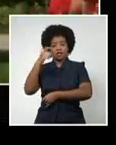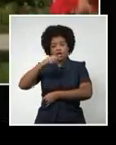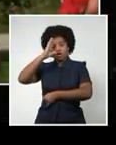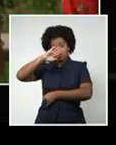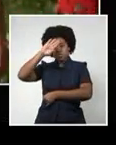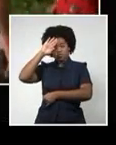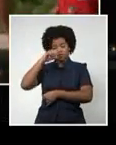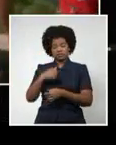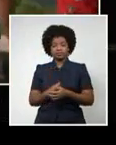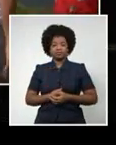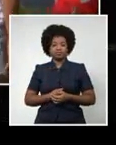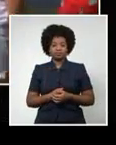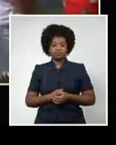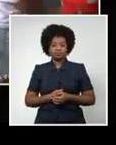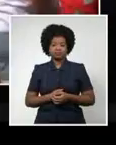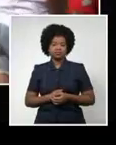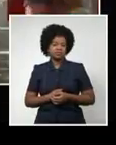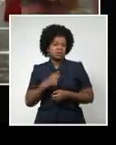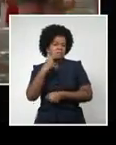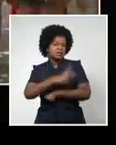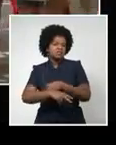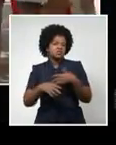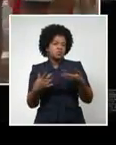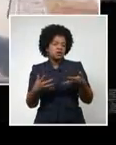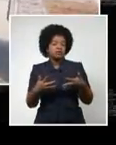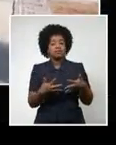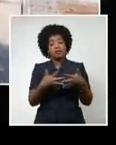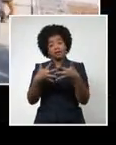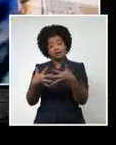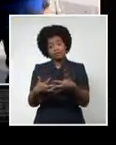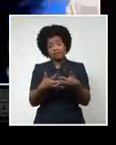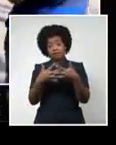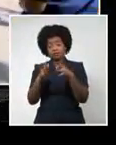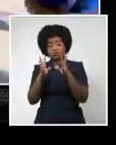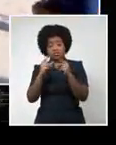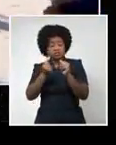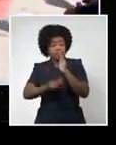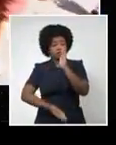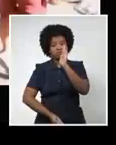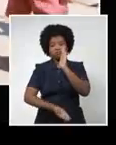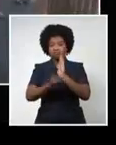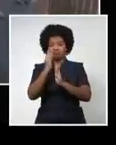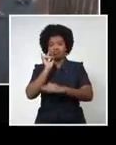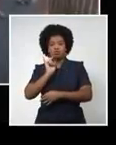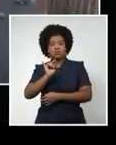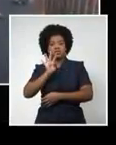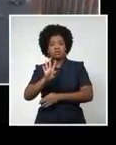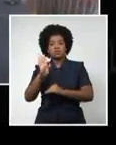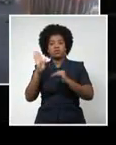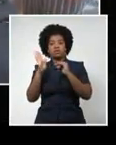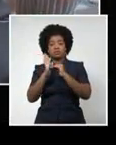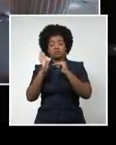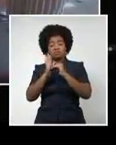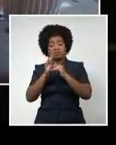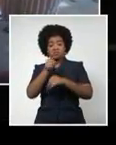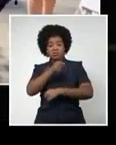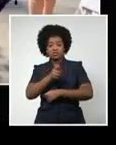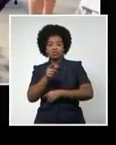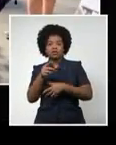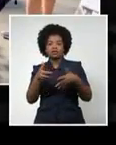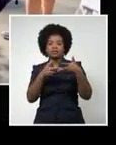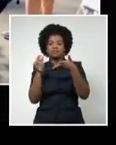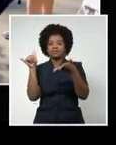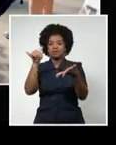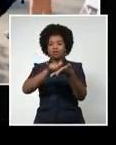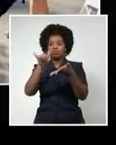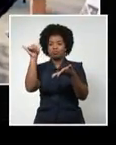año. Tan solo procedentes de Estados Unidos, la cifra duplicaba a los 94.000 ciudadanos de ese país llegados al archipiélago en